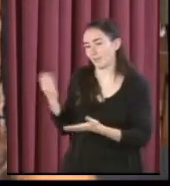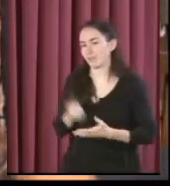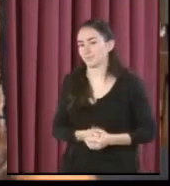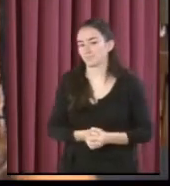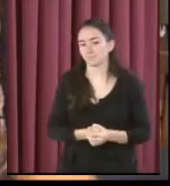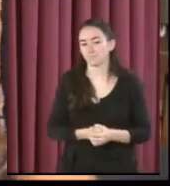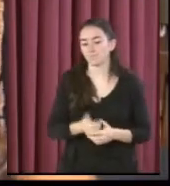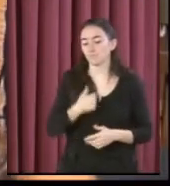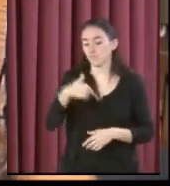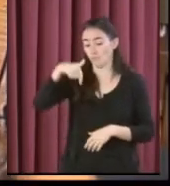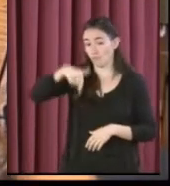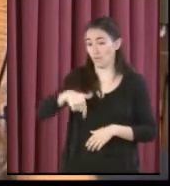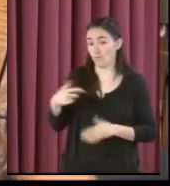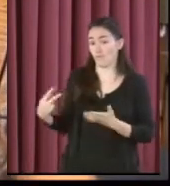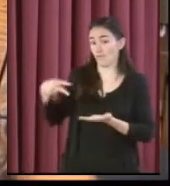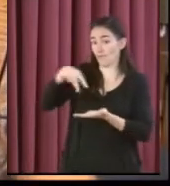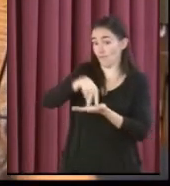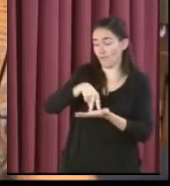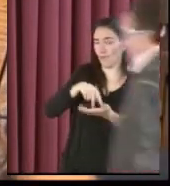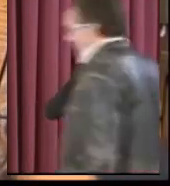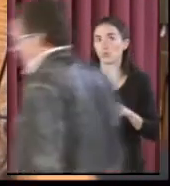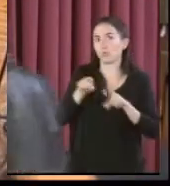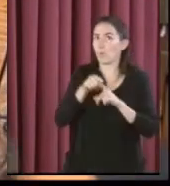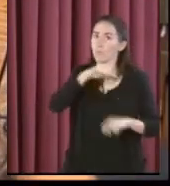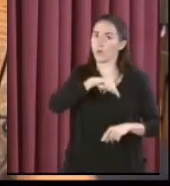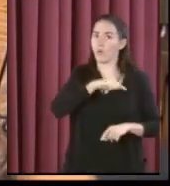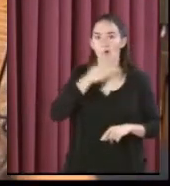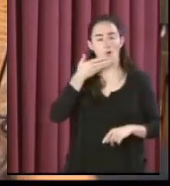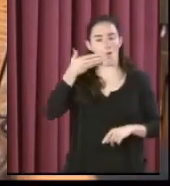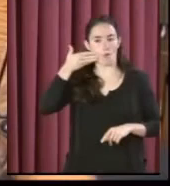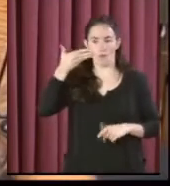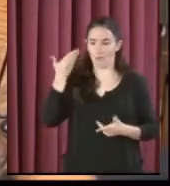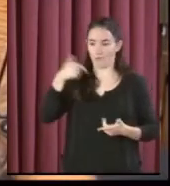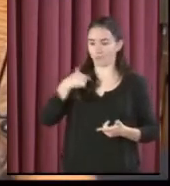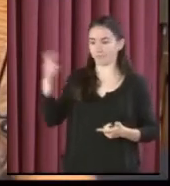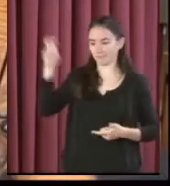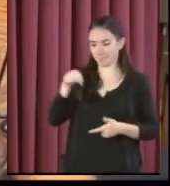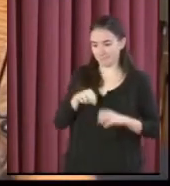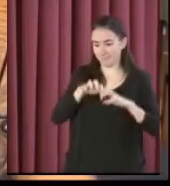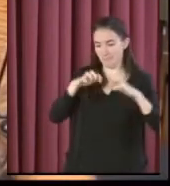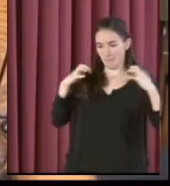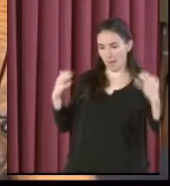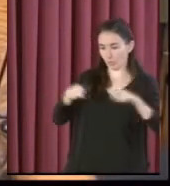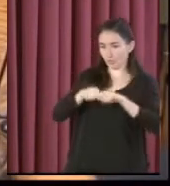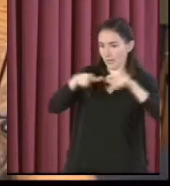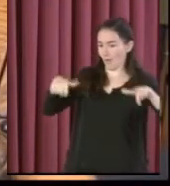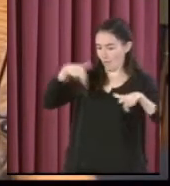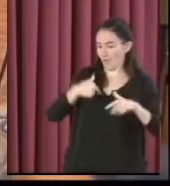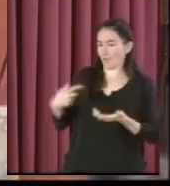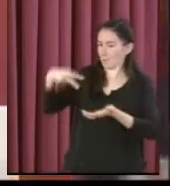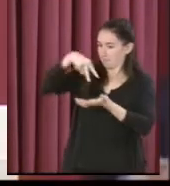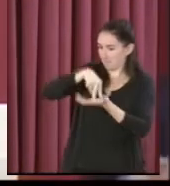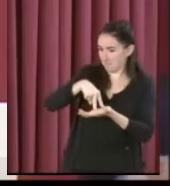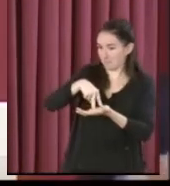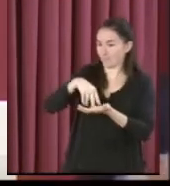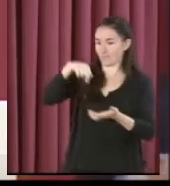es un honor hoy comparecer ante ustedes y hacerlo aquí, en el Salón de Plenos del Ayuntamiento de Logroño, y hacerlo en